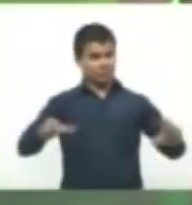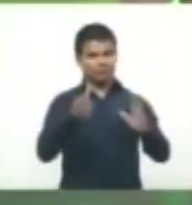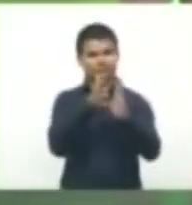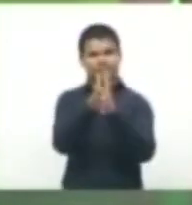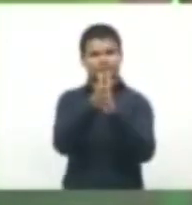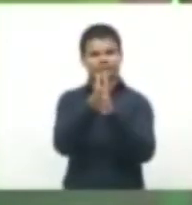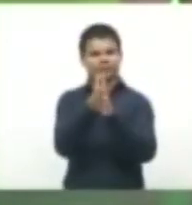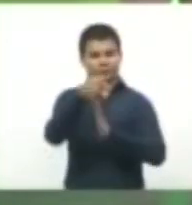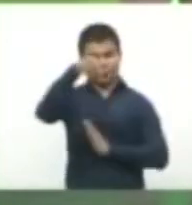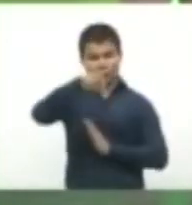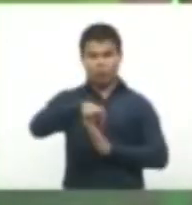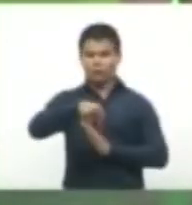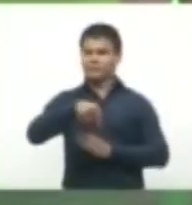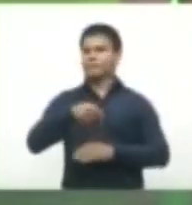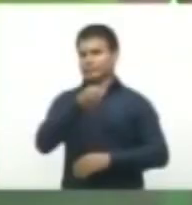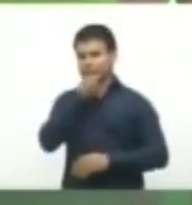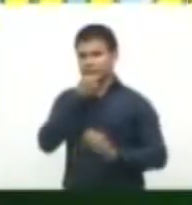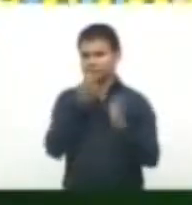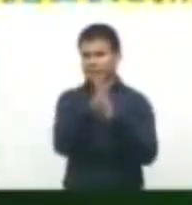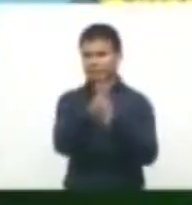el día de hoy estará haciendo noticia.